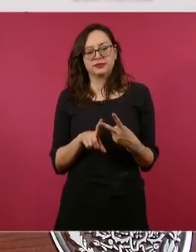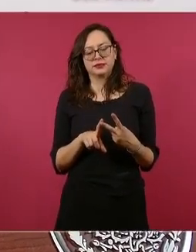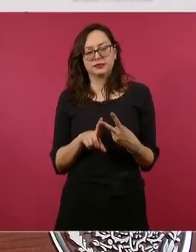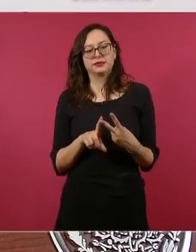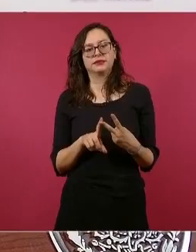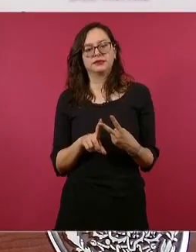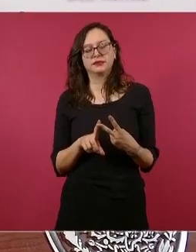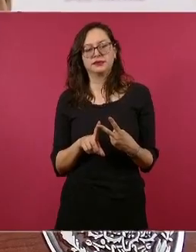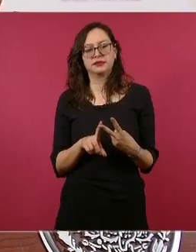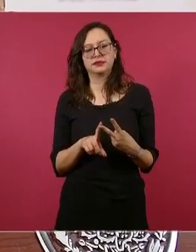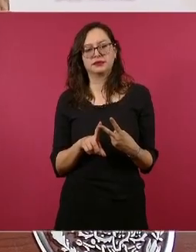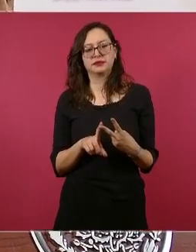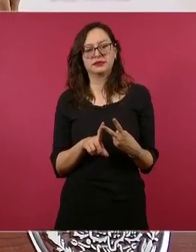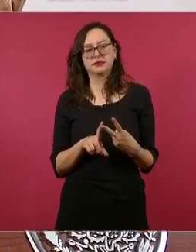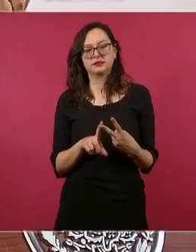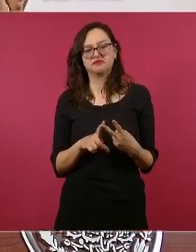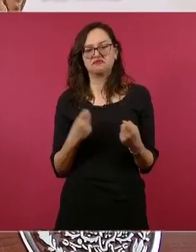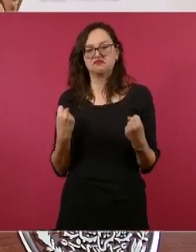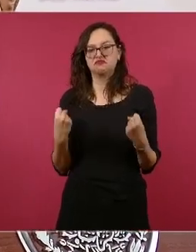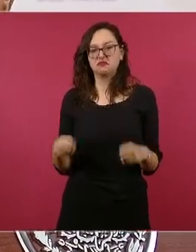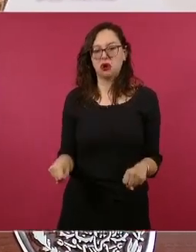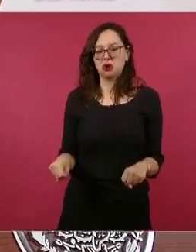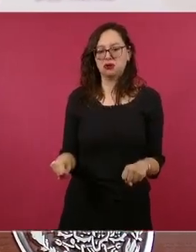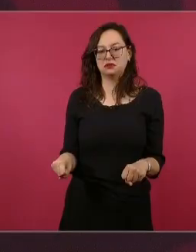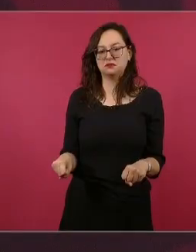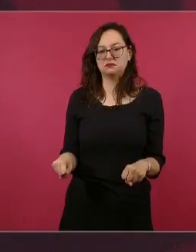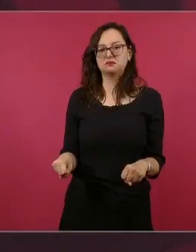son muy autoritarios